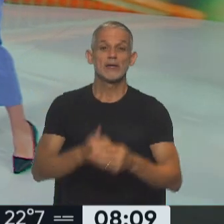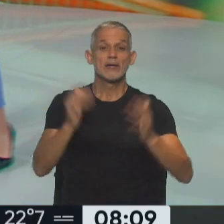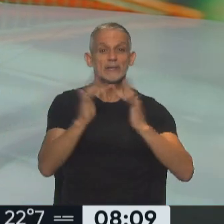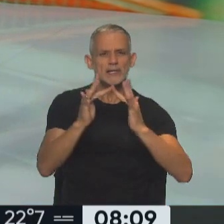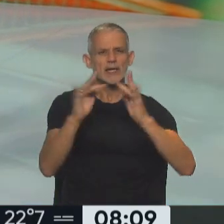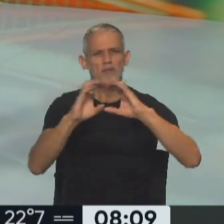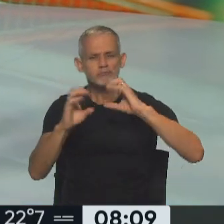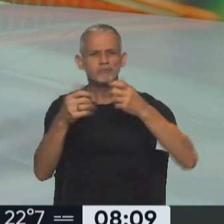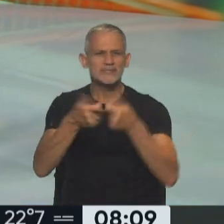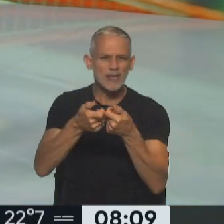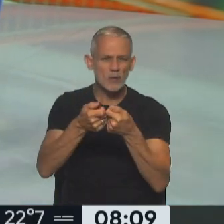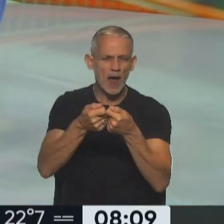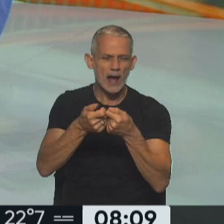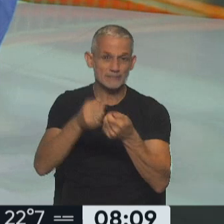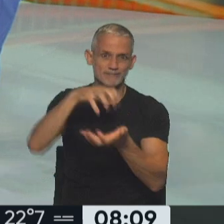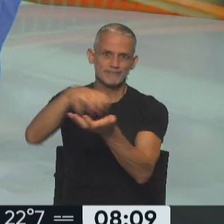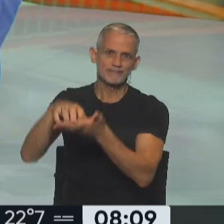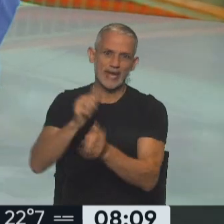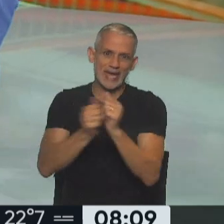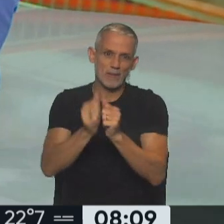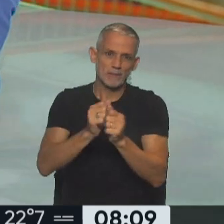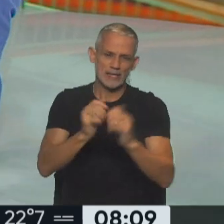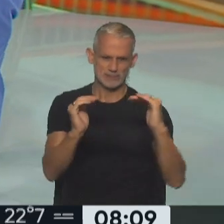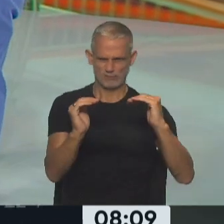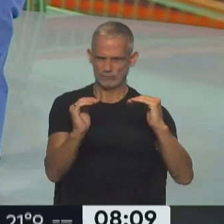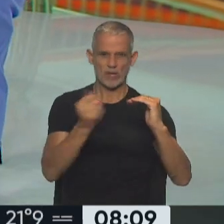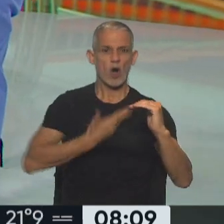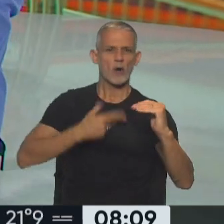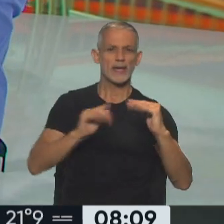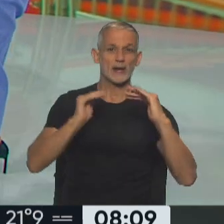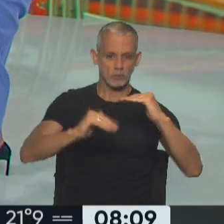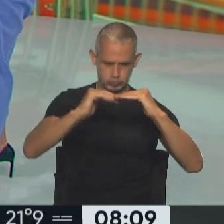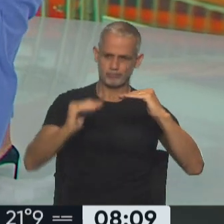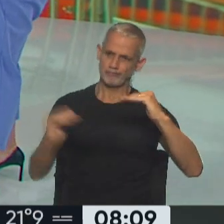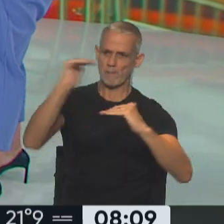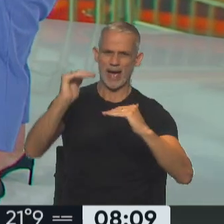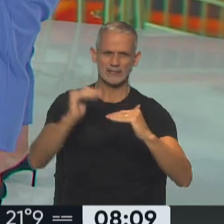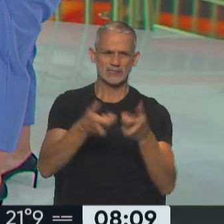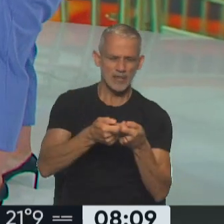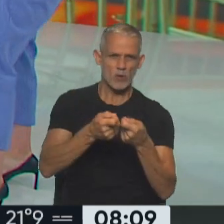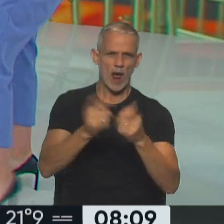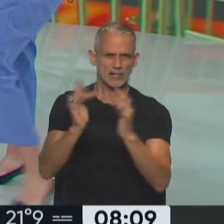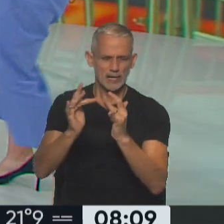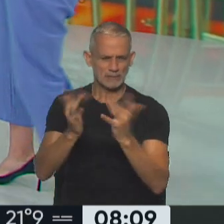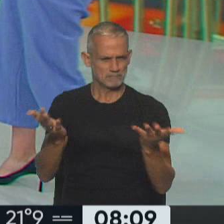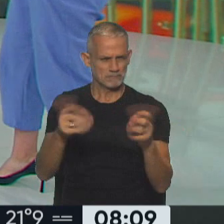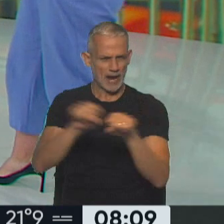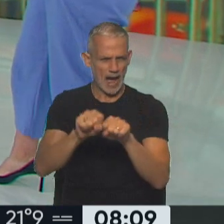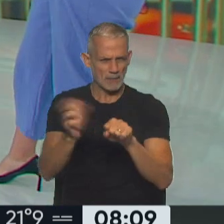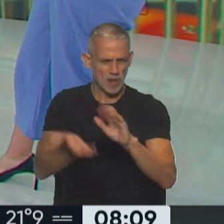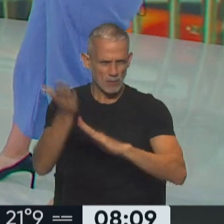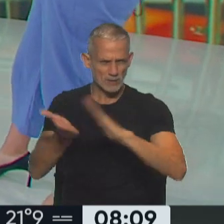comunicación, bueno, ya sabemos, las empresas aumentando por encima de lo que dispone el gobierno, te aumenta el teléfono, te aumenta el internet, el cable,